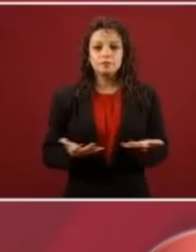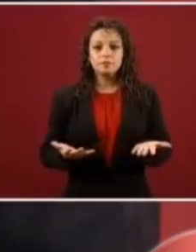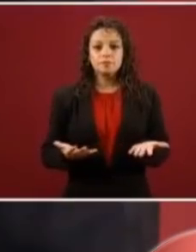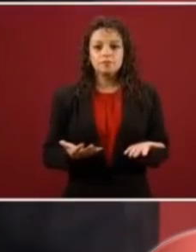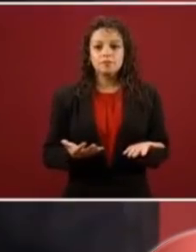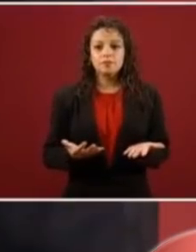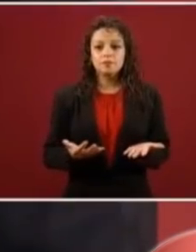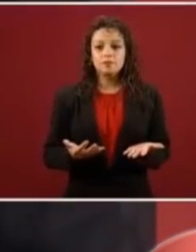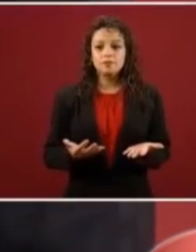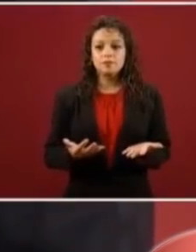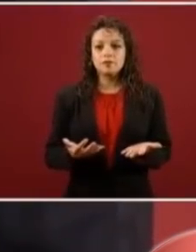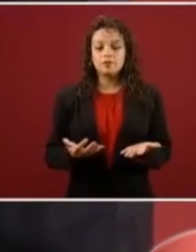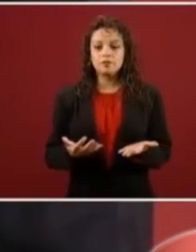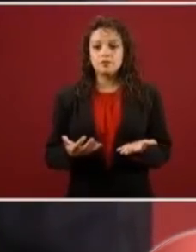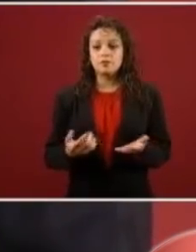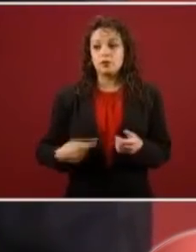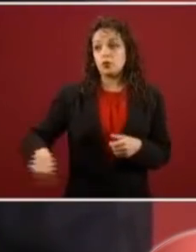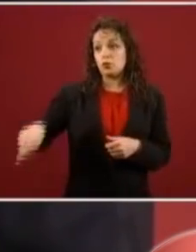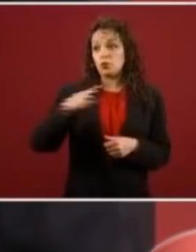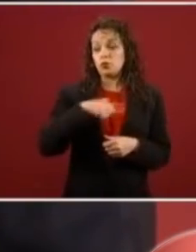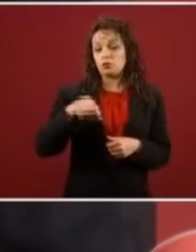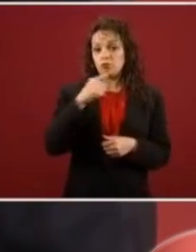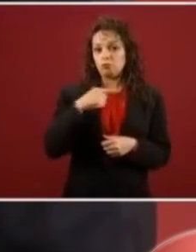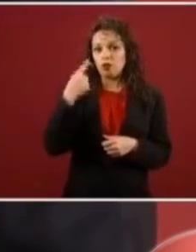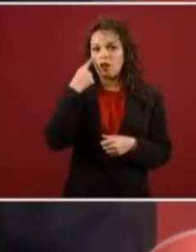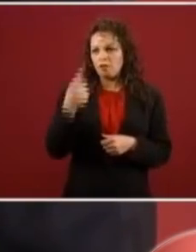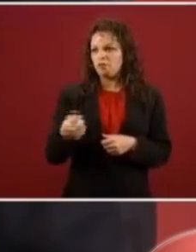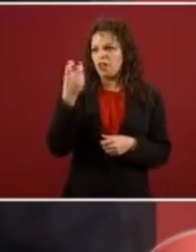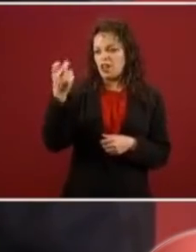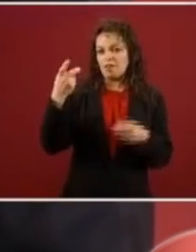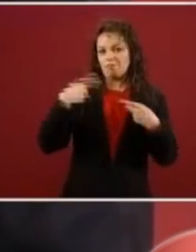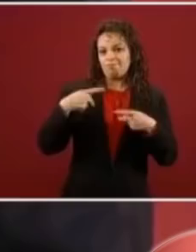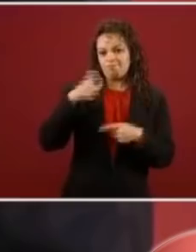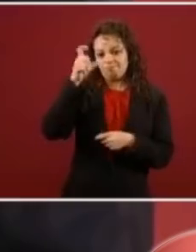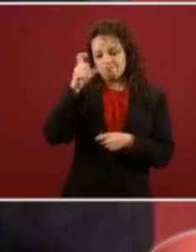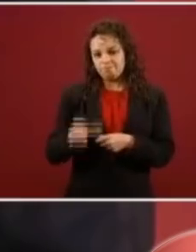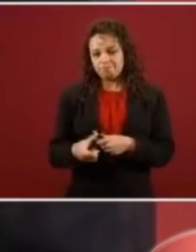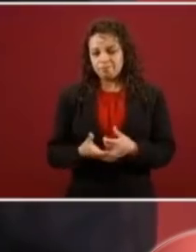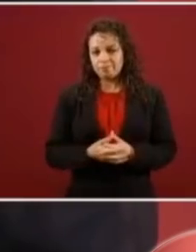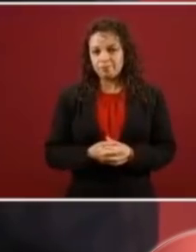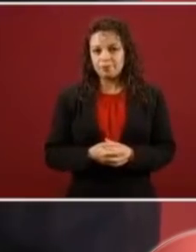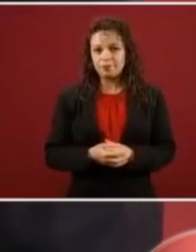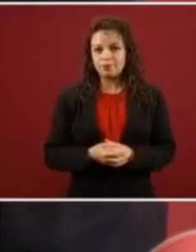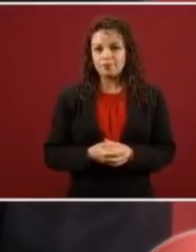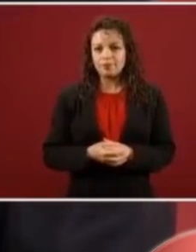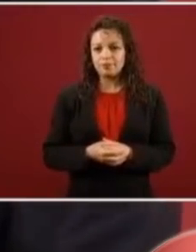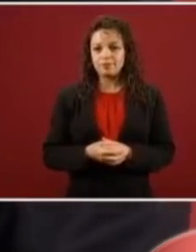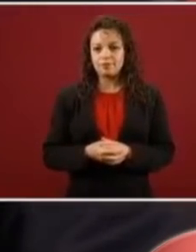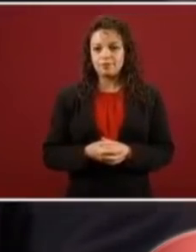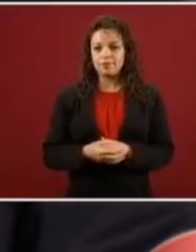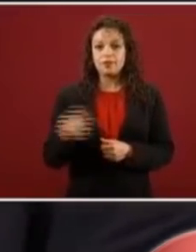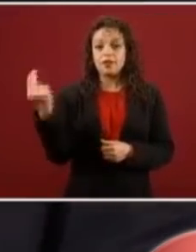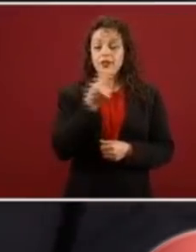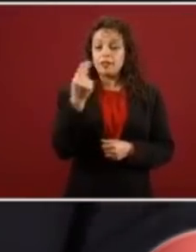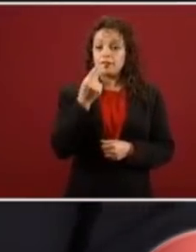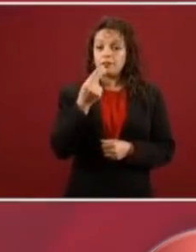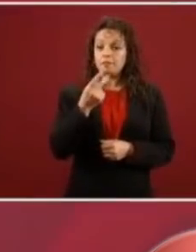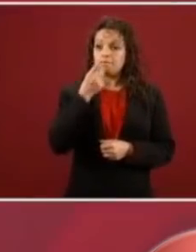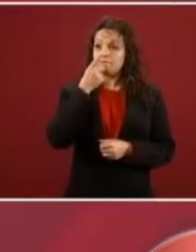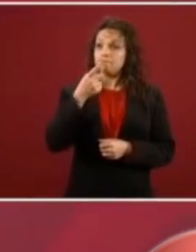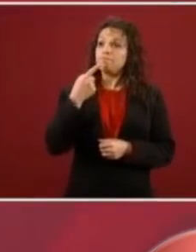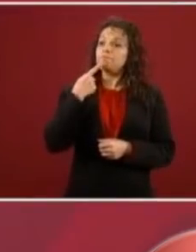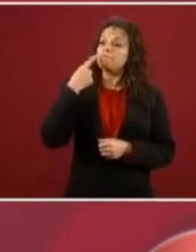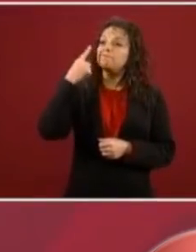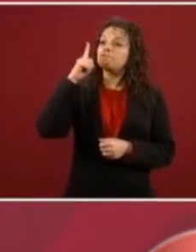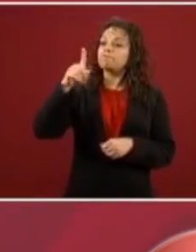exhibían como chivos expiatorios para simular, los tenían que acusar de lavado